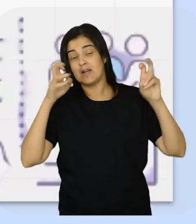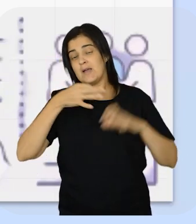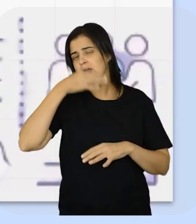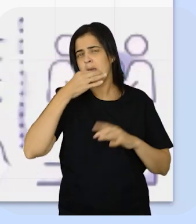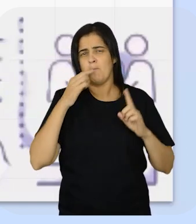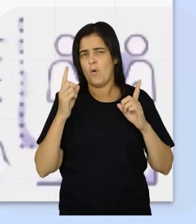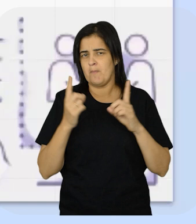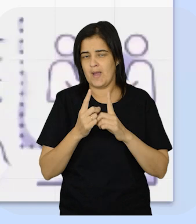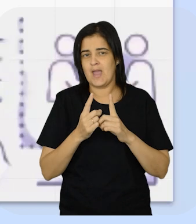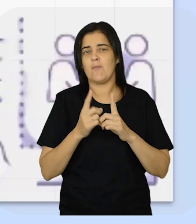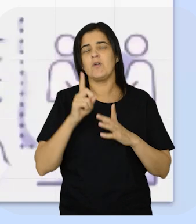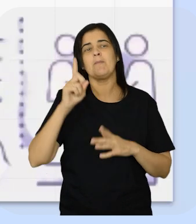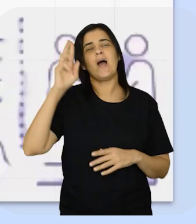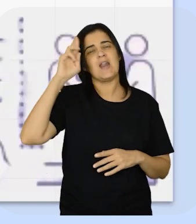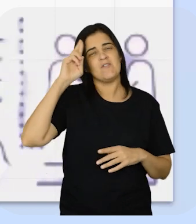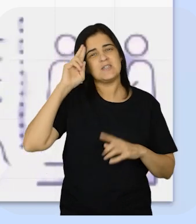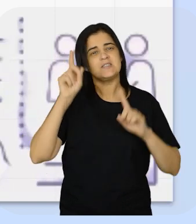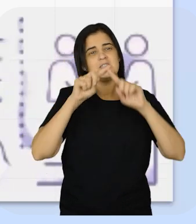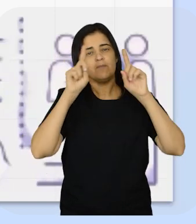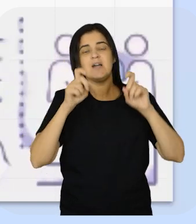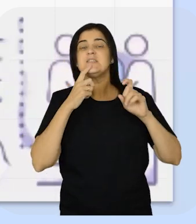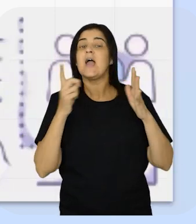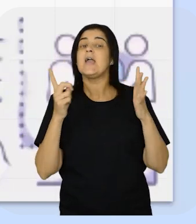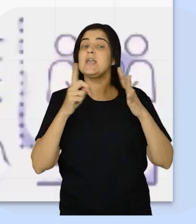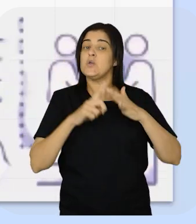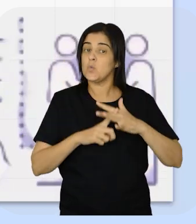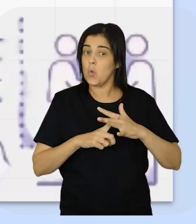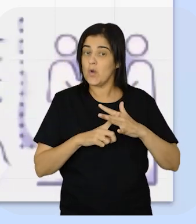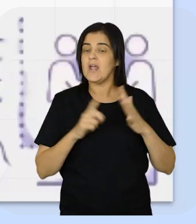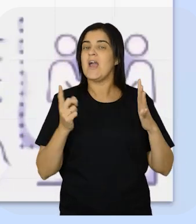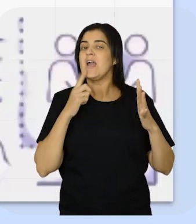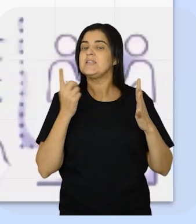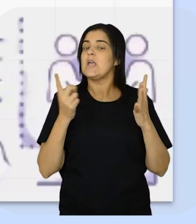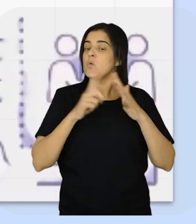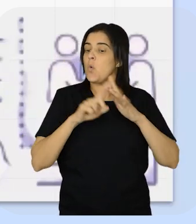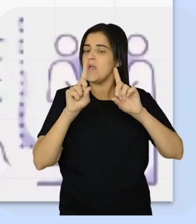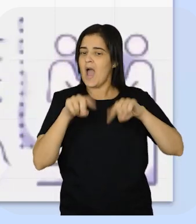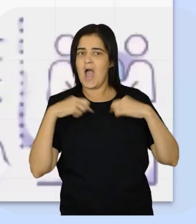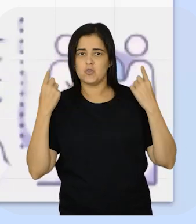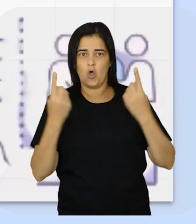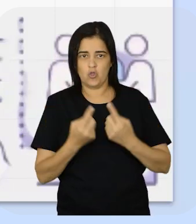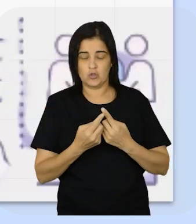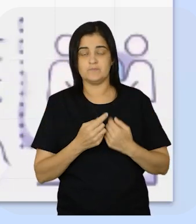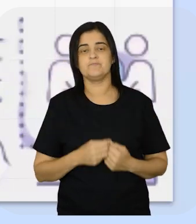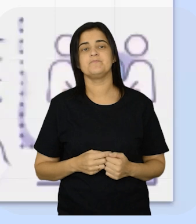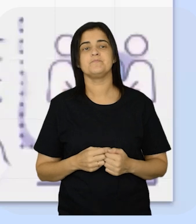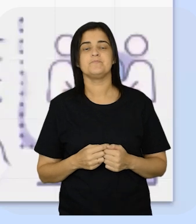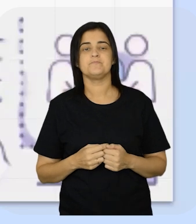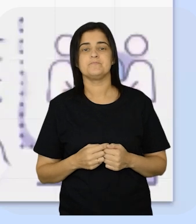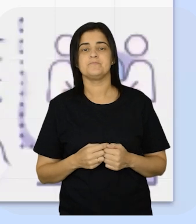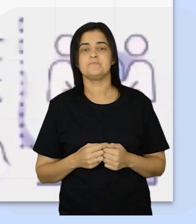muy breve y que es muy reflexiva, Incluir, es incluir a todos. Y voy a empezar,